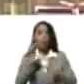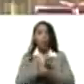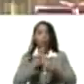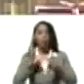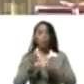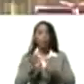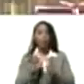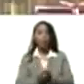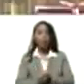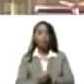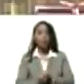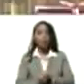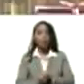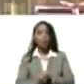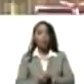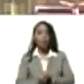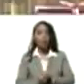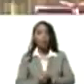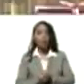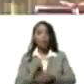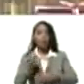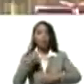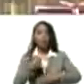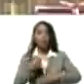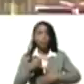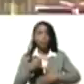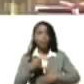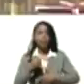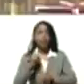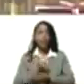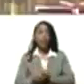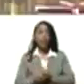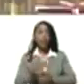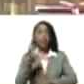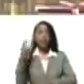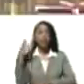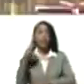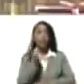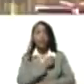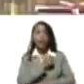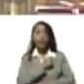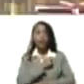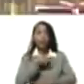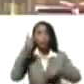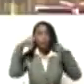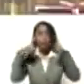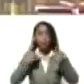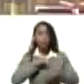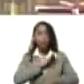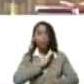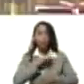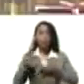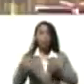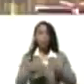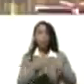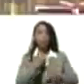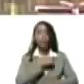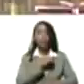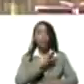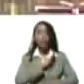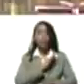y no americano cristiano bolivariano y chavista nuestro camino en nuestro camino